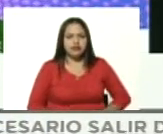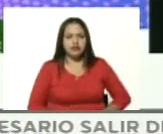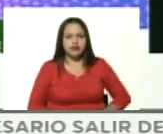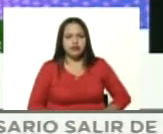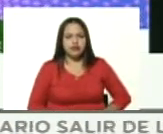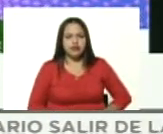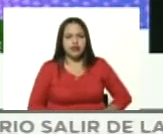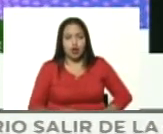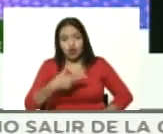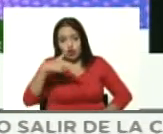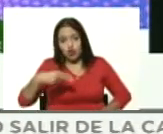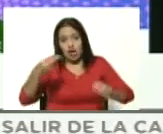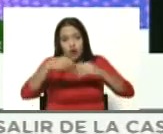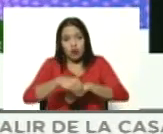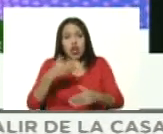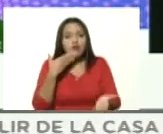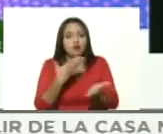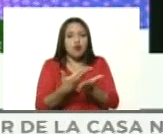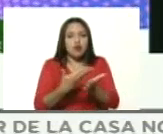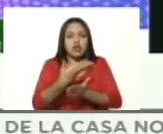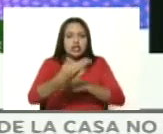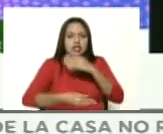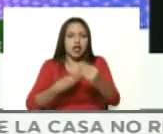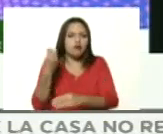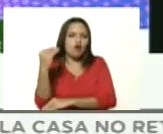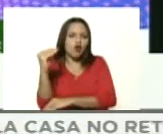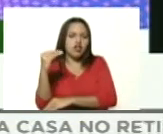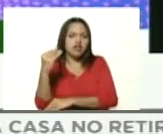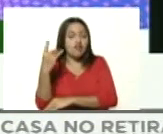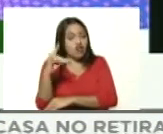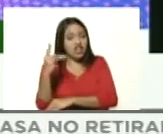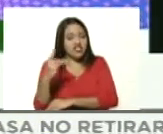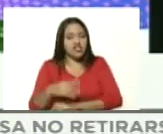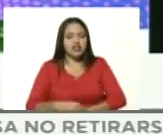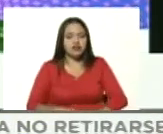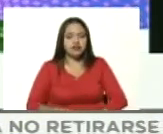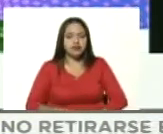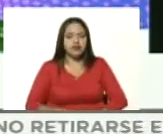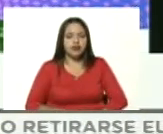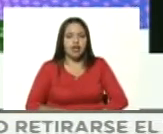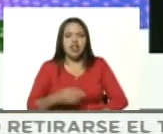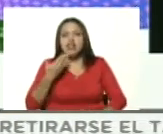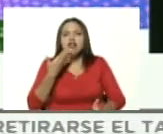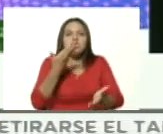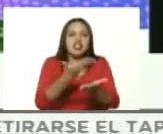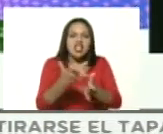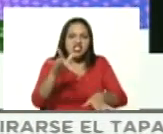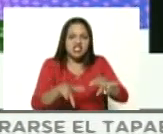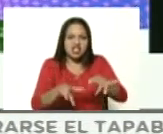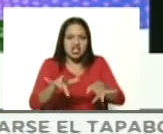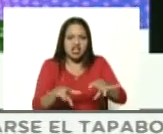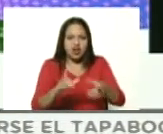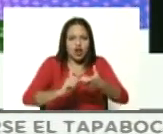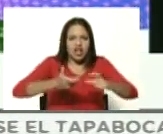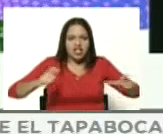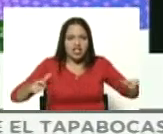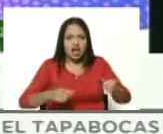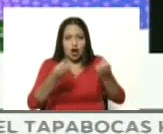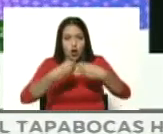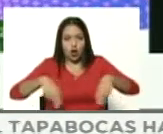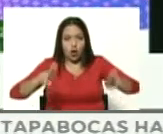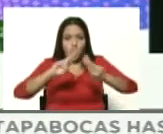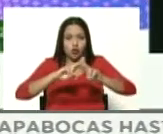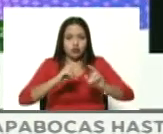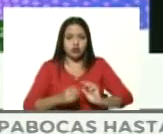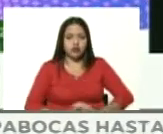Estamos de acuerdo con la propuesta que ha hecho Bolivia de exigirle al secretario general de Naciones